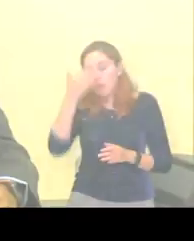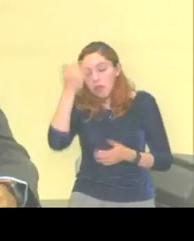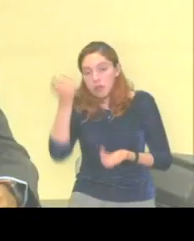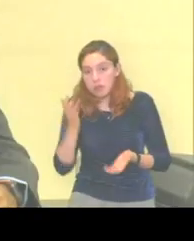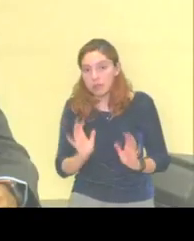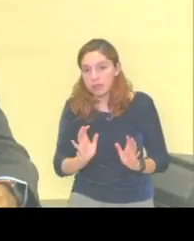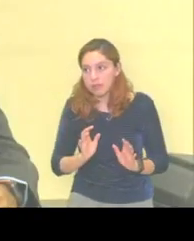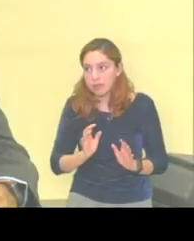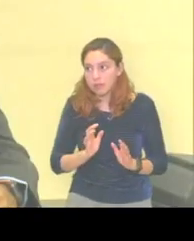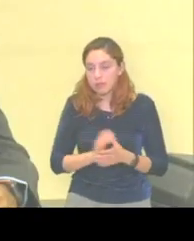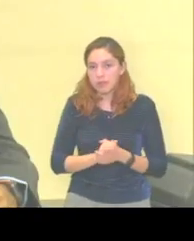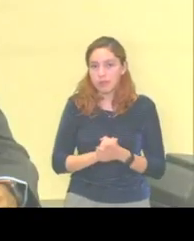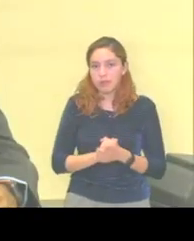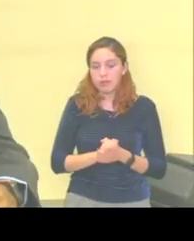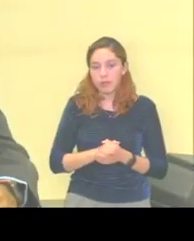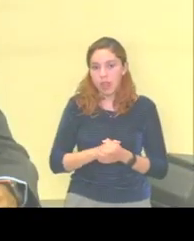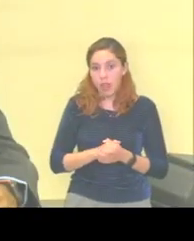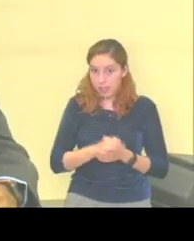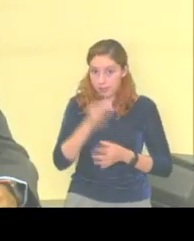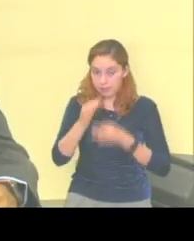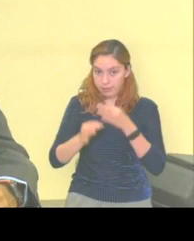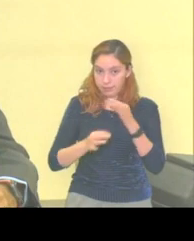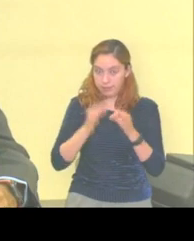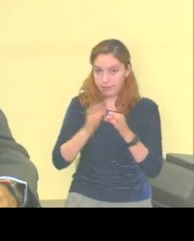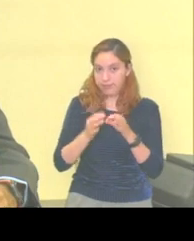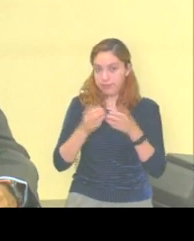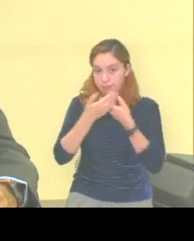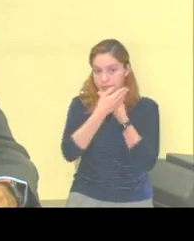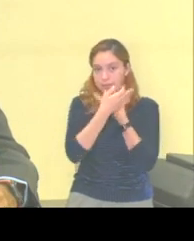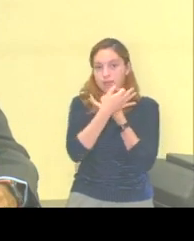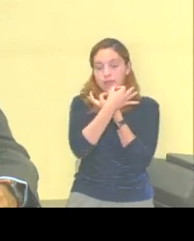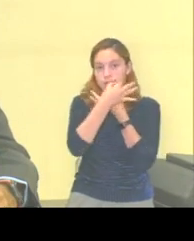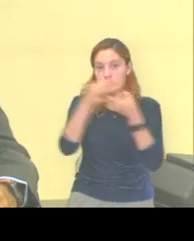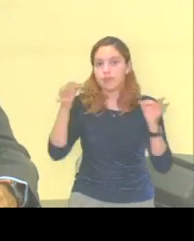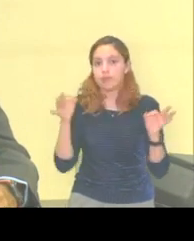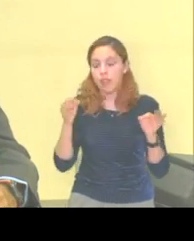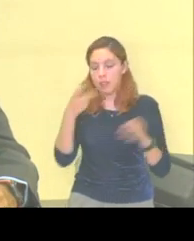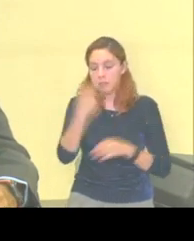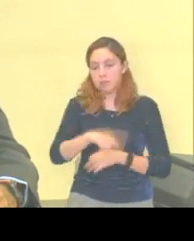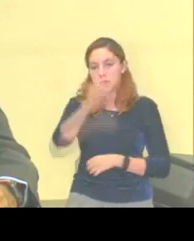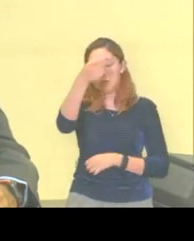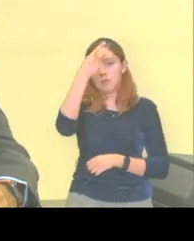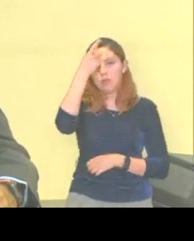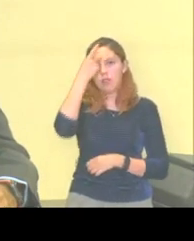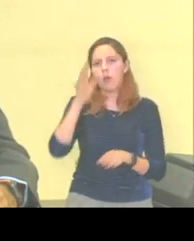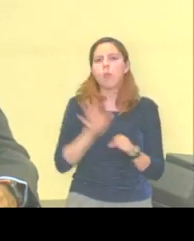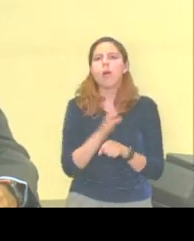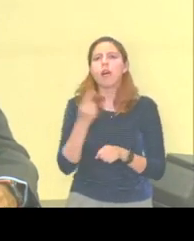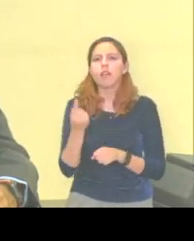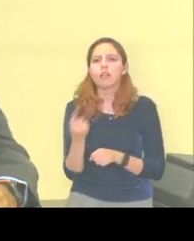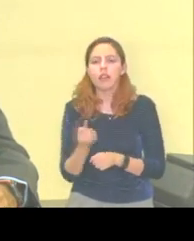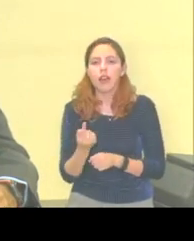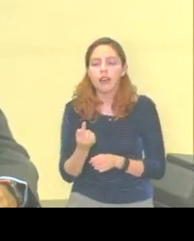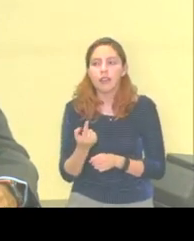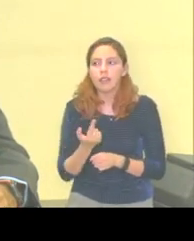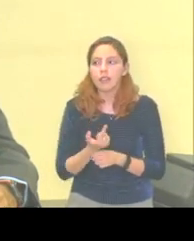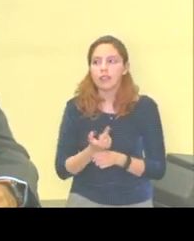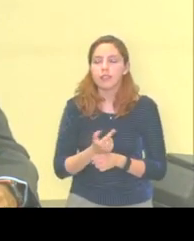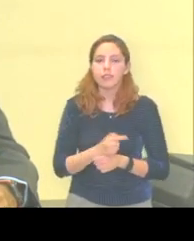5,052. Sería una muy esperanzadora noticia acá en San Luis Potosí, y es el hecho de que